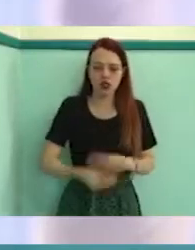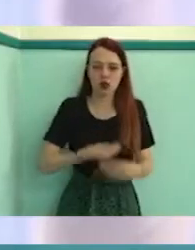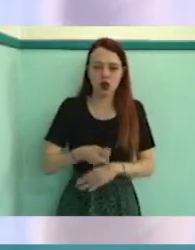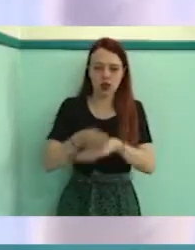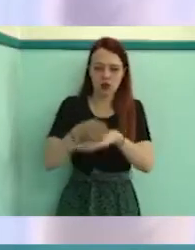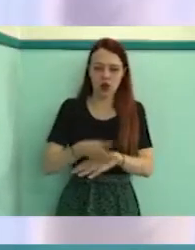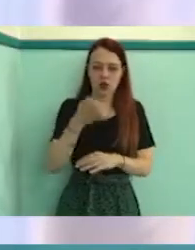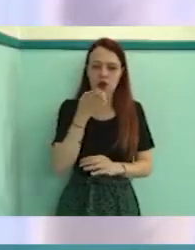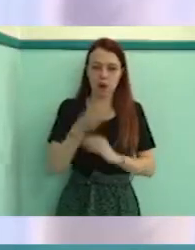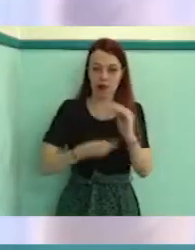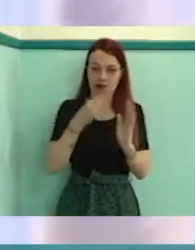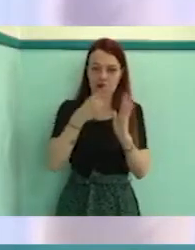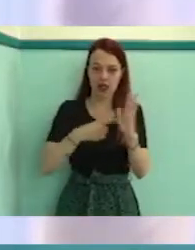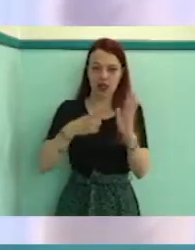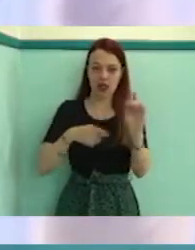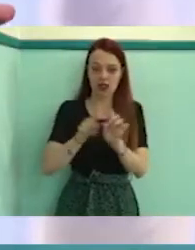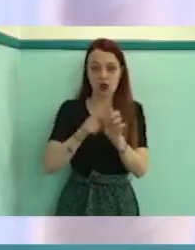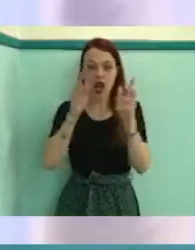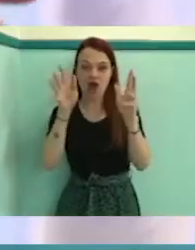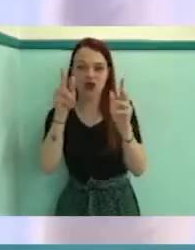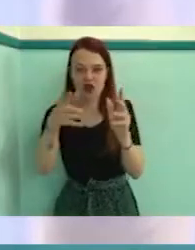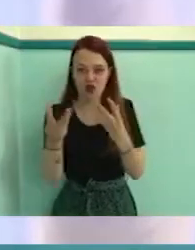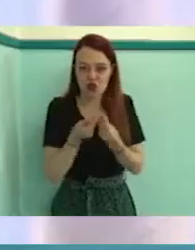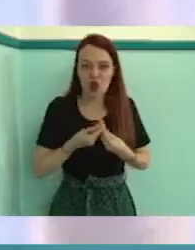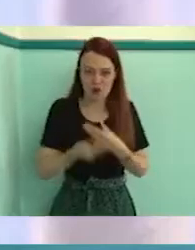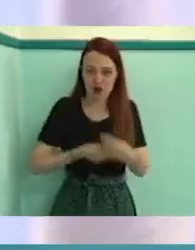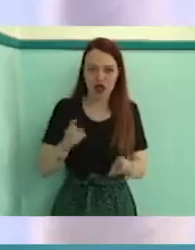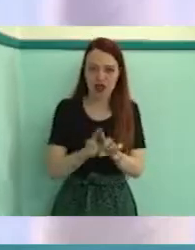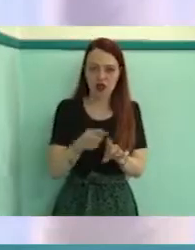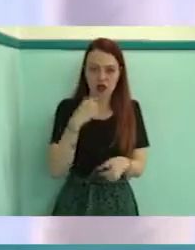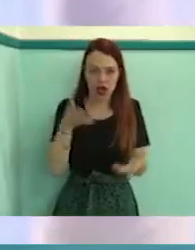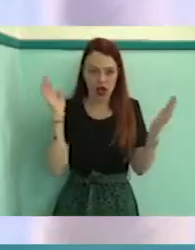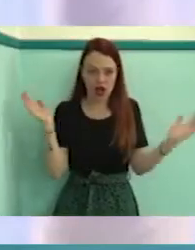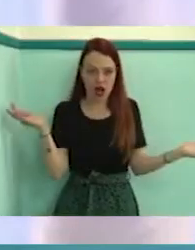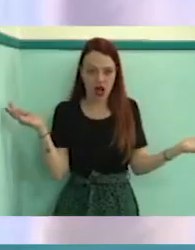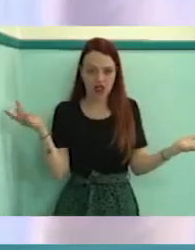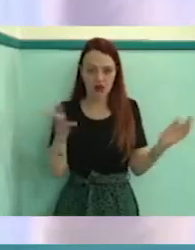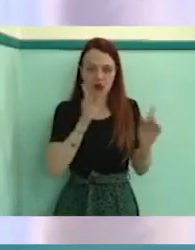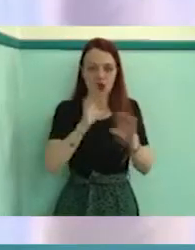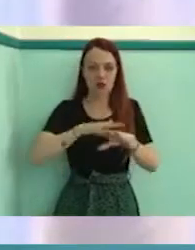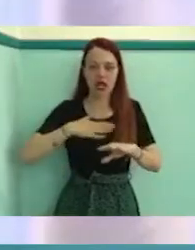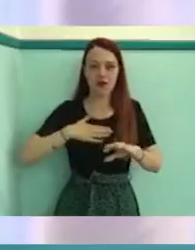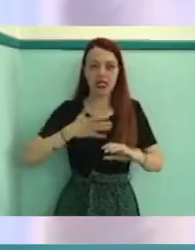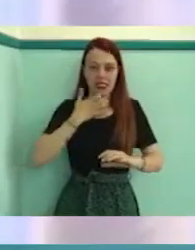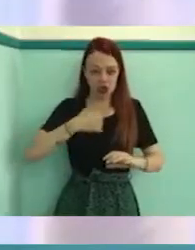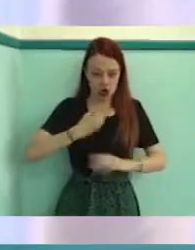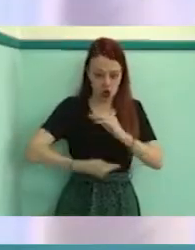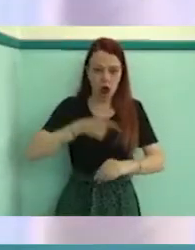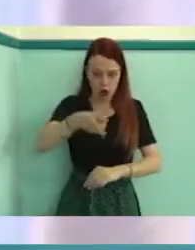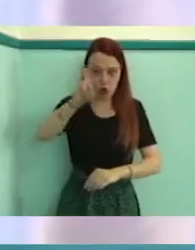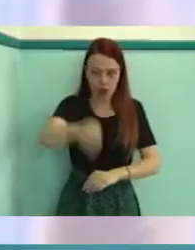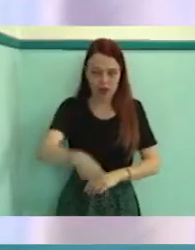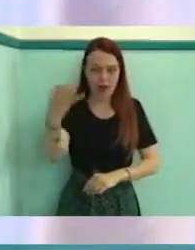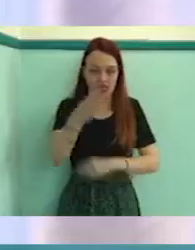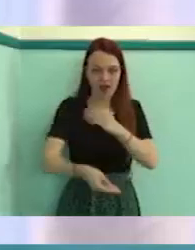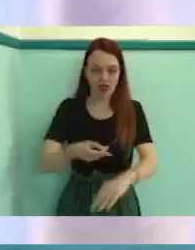y a todo el mundo de mis amigas las quería convencer de que hiciera la dieta conmigo digo pero a ver dejala no pero para mí la conversación de si yo lo hago tú también lo tienes que hacer no como